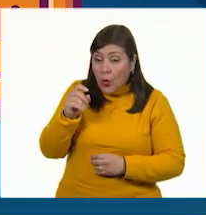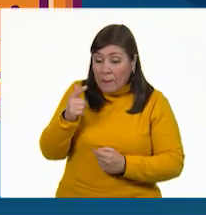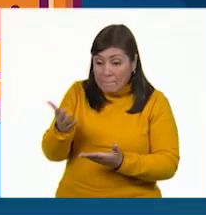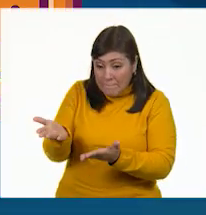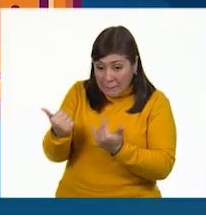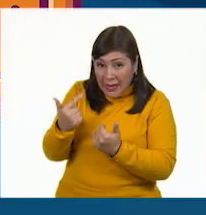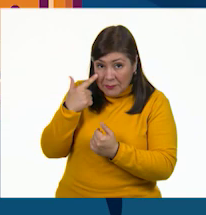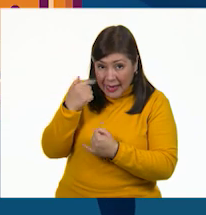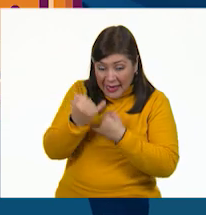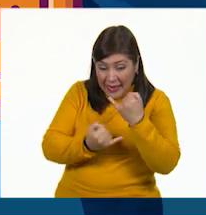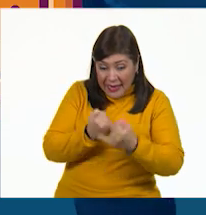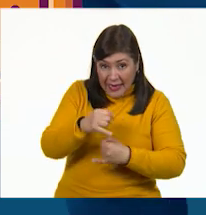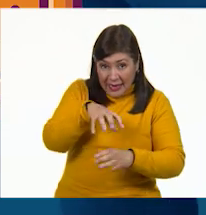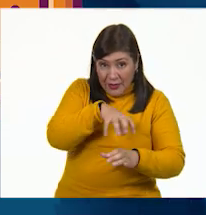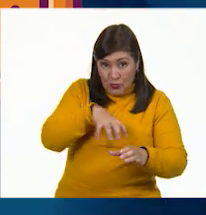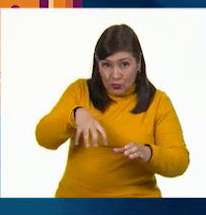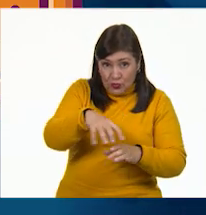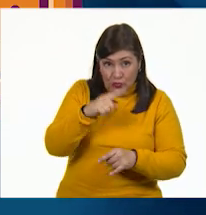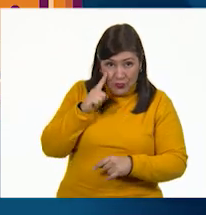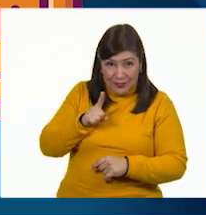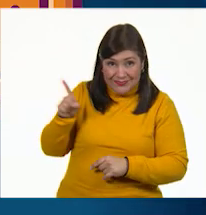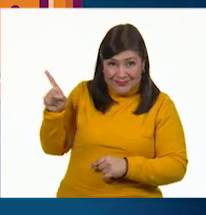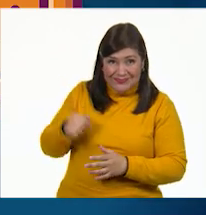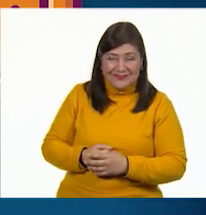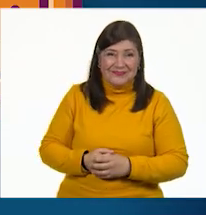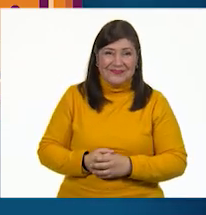Son para que juegues.